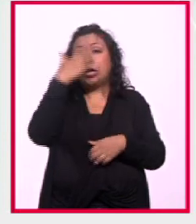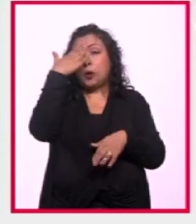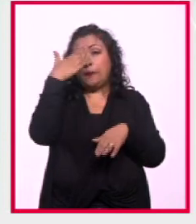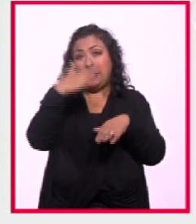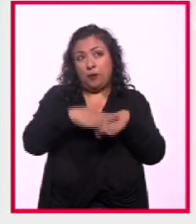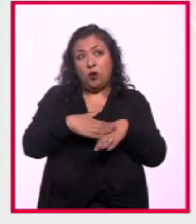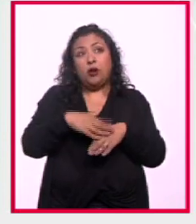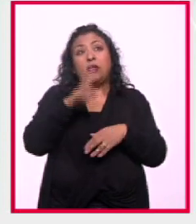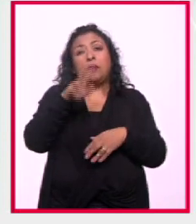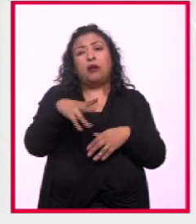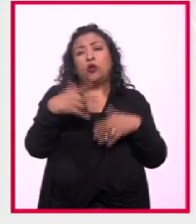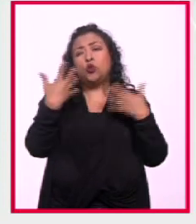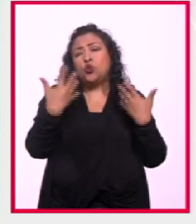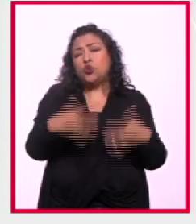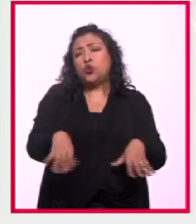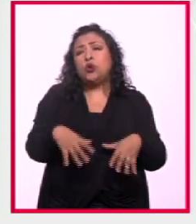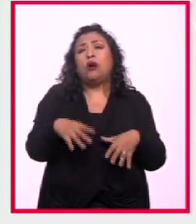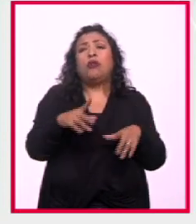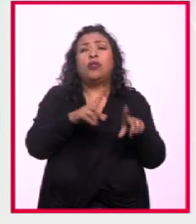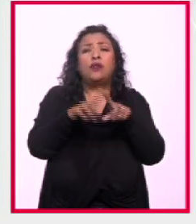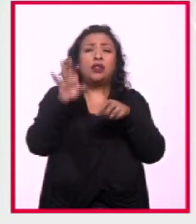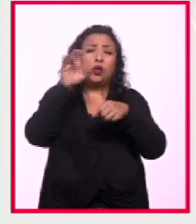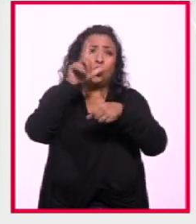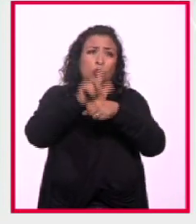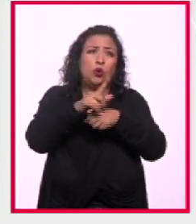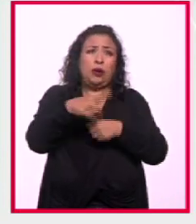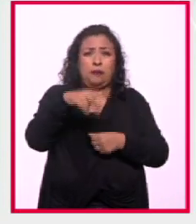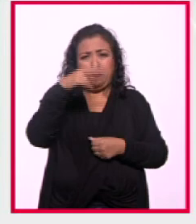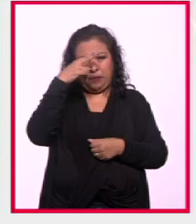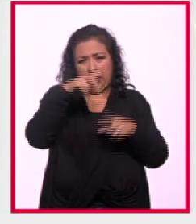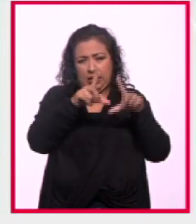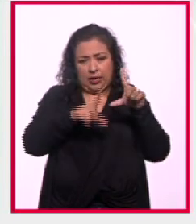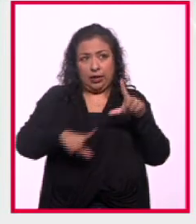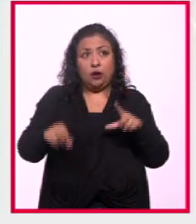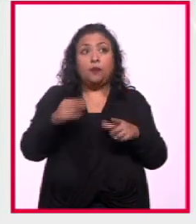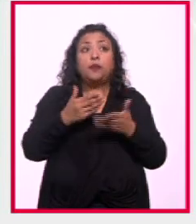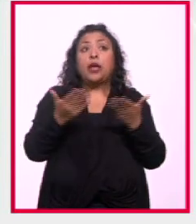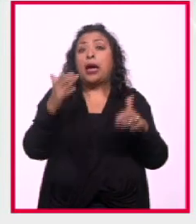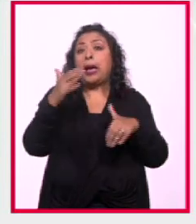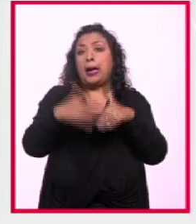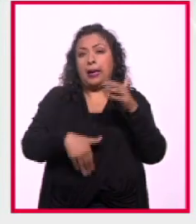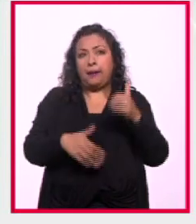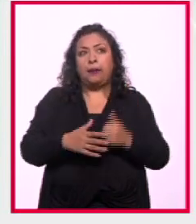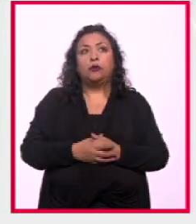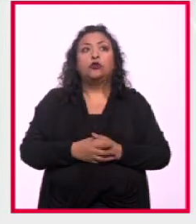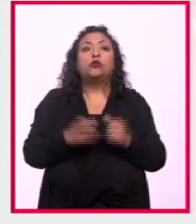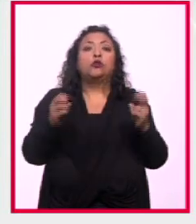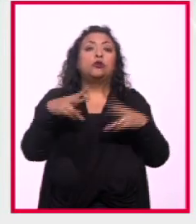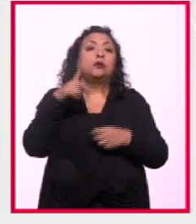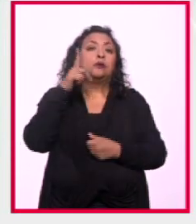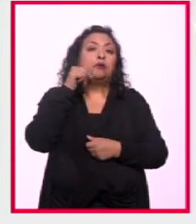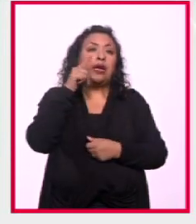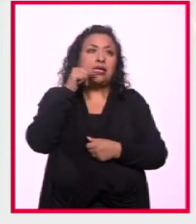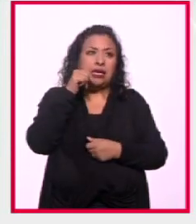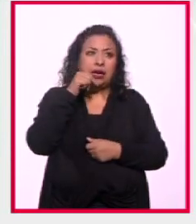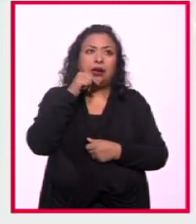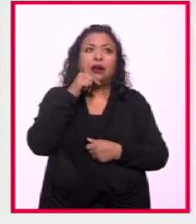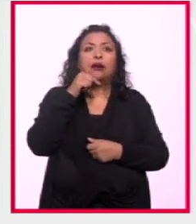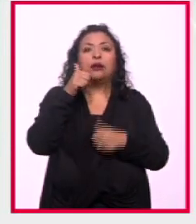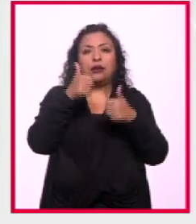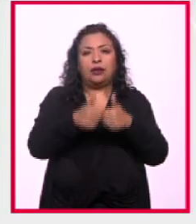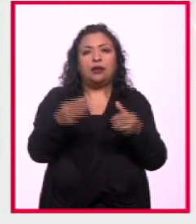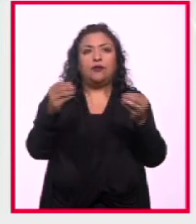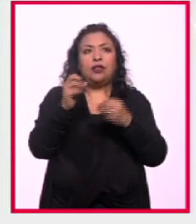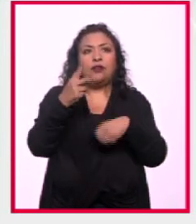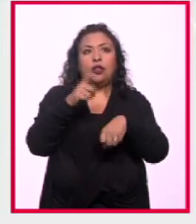celebramos la riqueza en la multiculturalidad de nuestro pueblo así es bueno nos despedimos y nos vemos el día de mañana y que desee quien